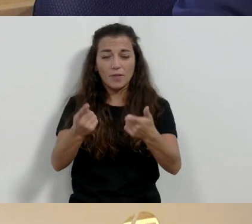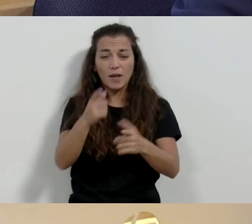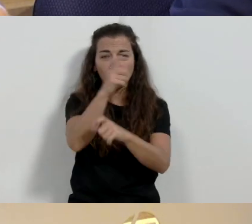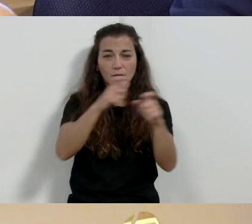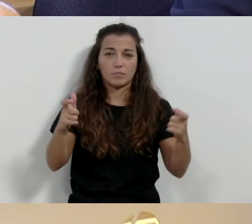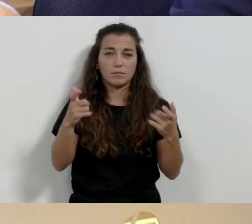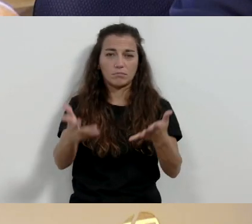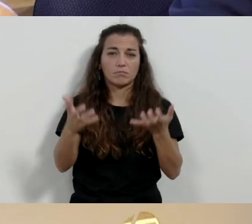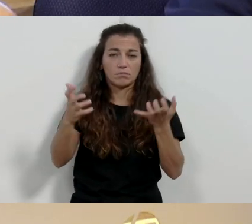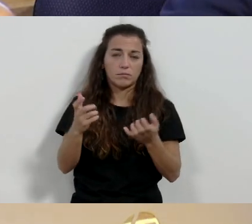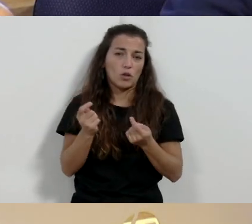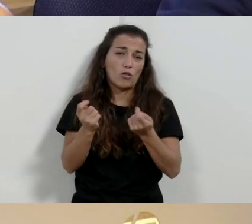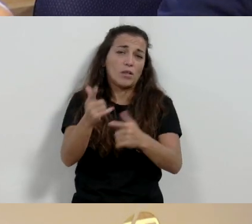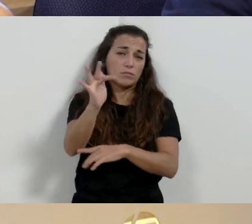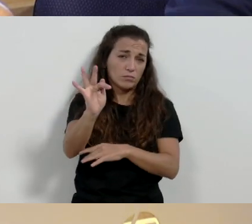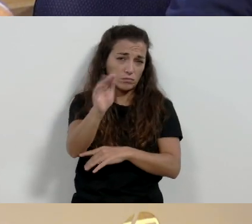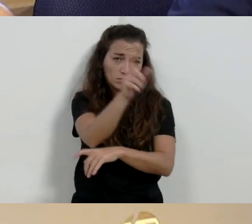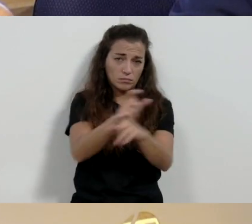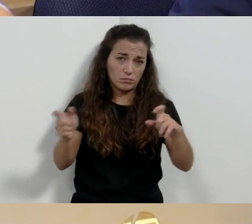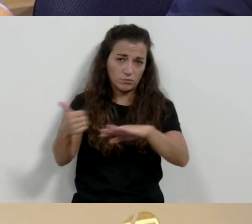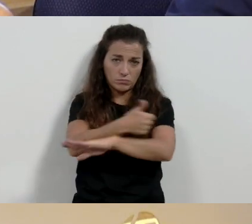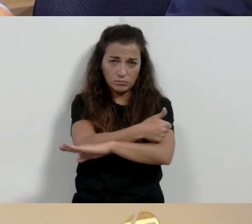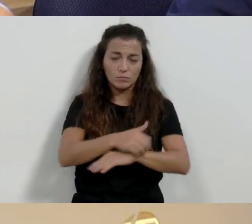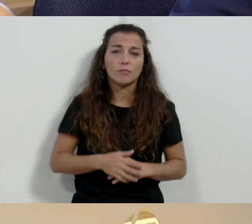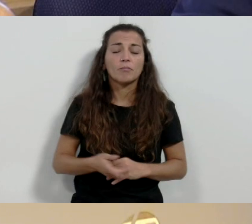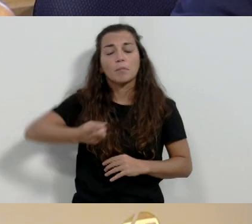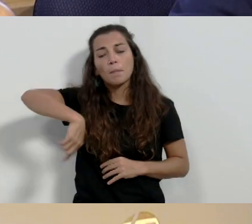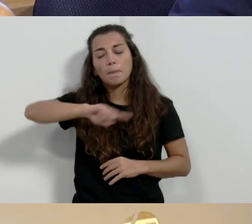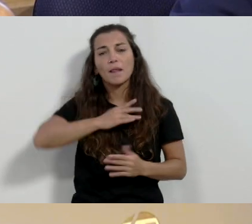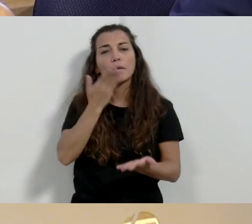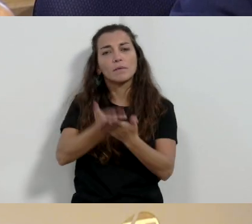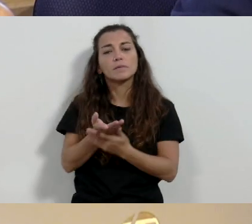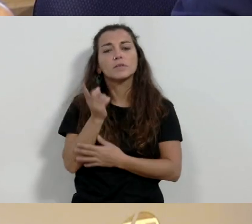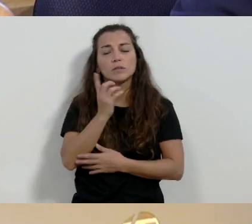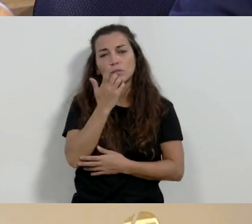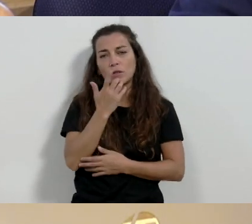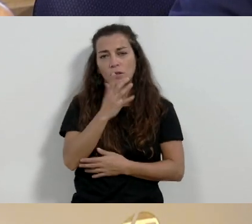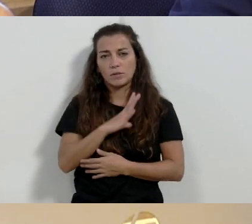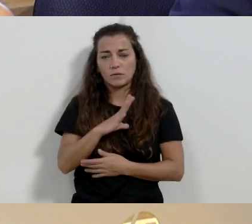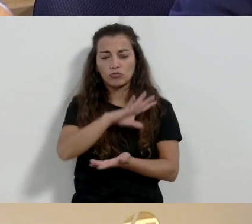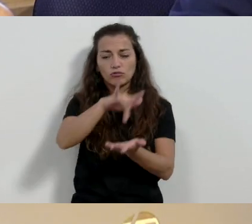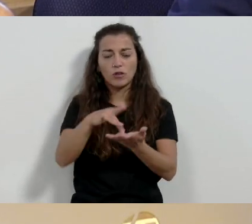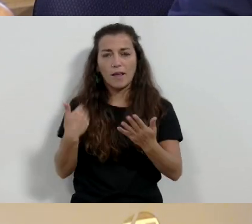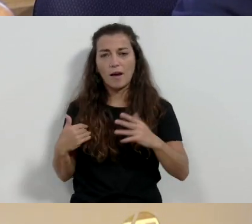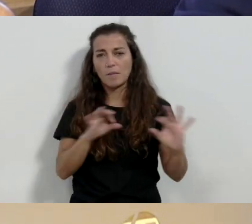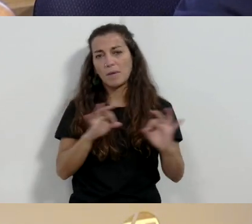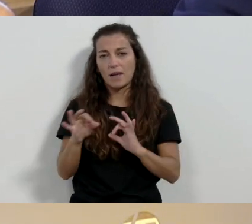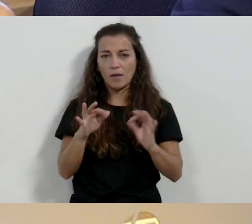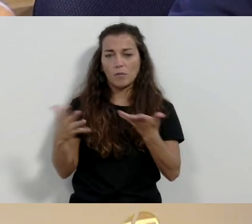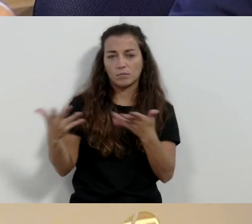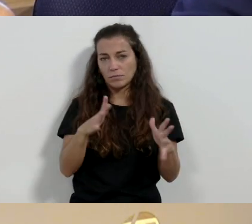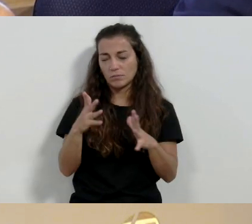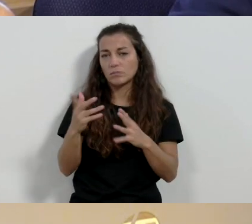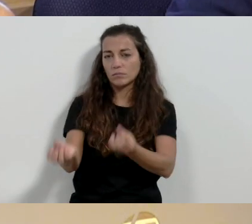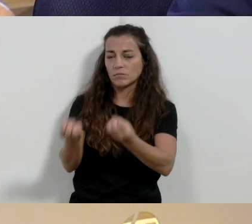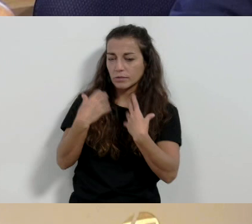pues lo que sí les pedimos es que bueno no lo cuenten cuando lo tengan medio preparado ese protocolo, para si podemos aportar,